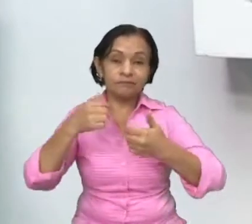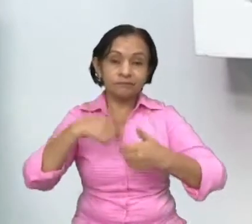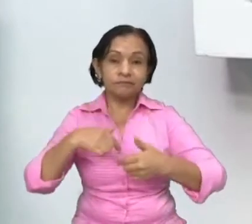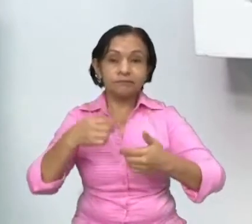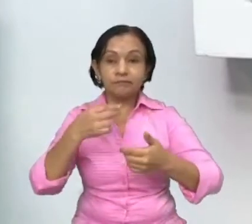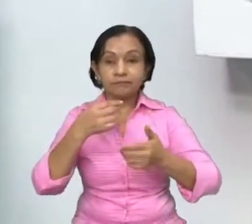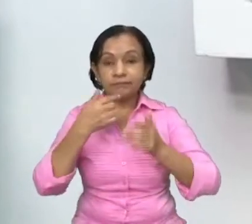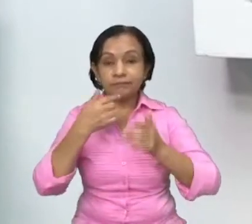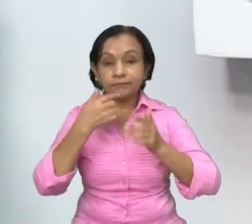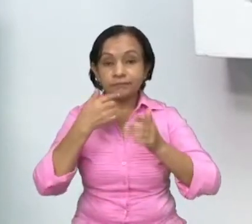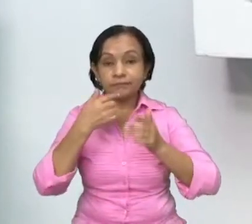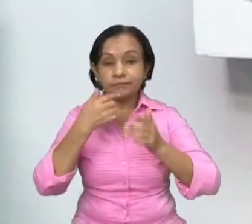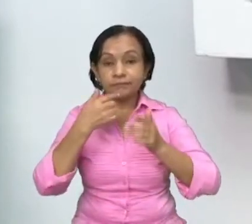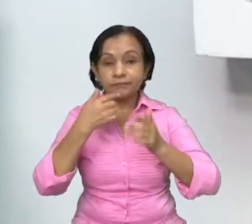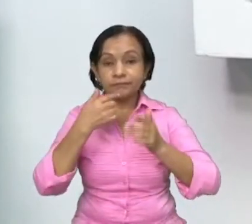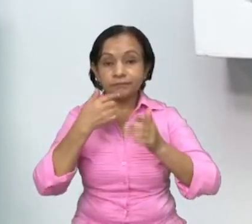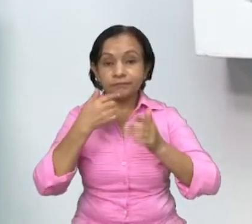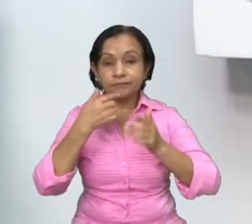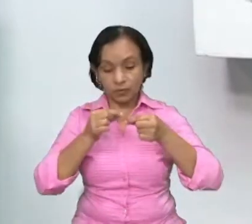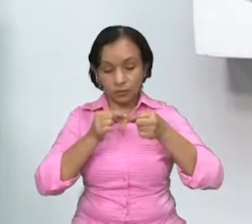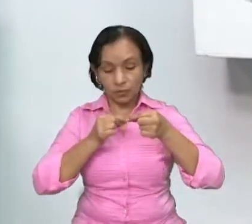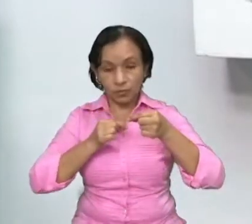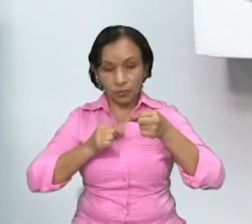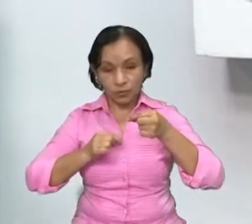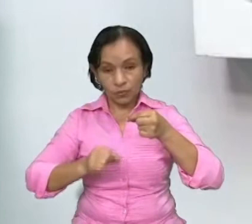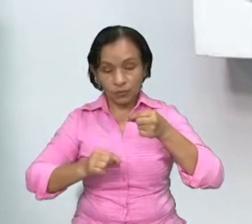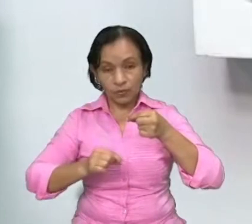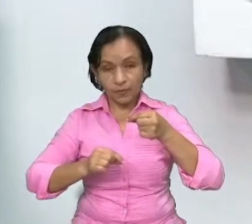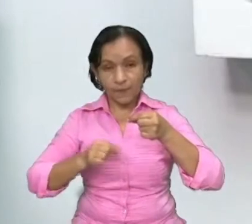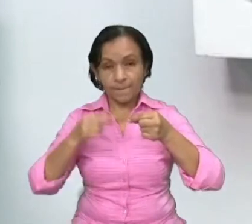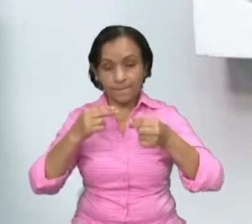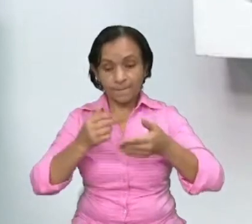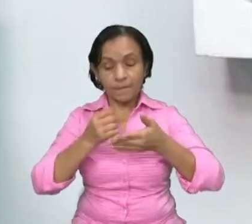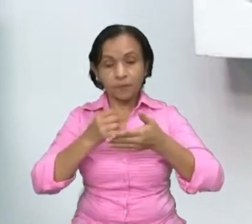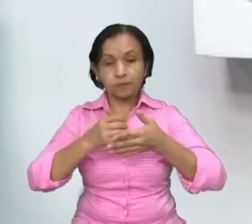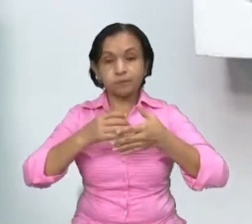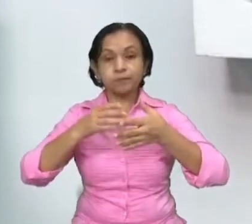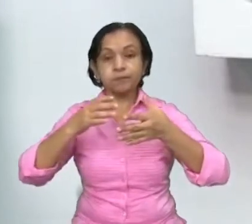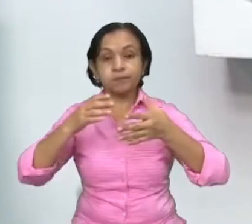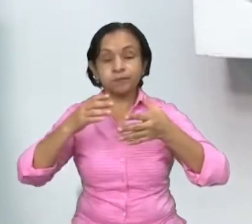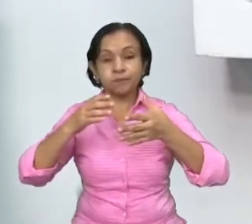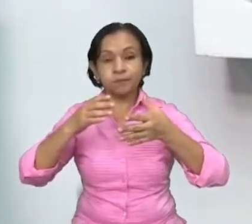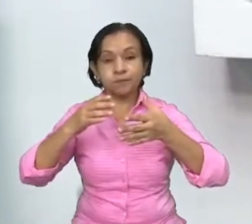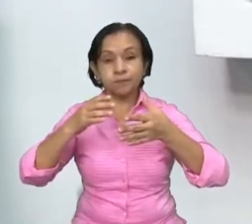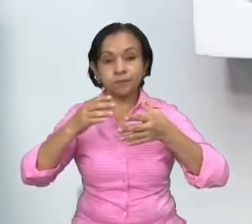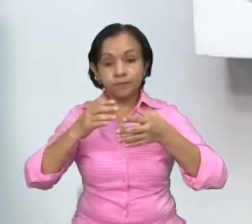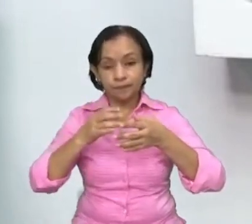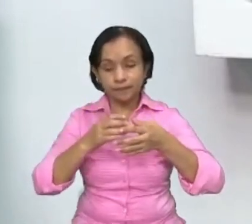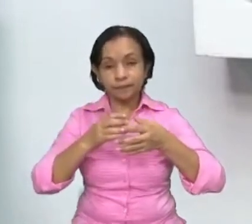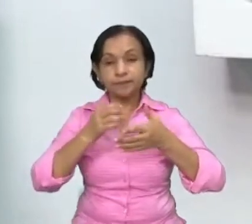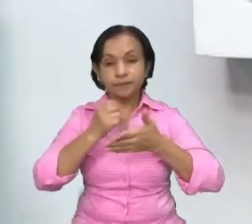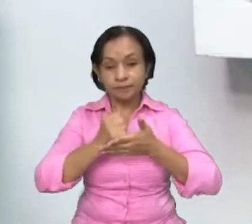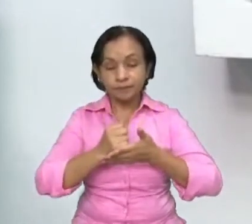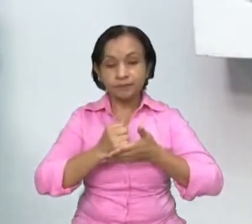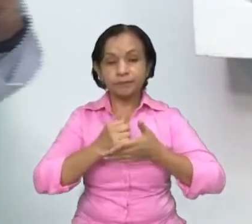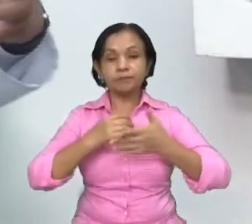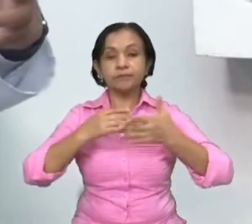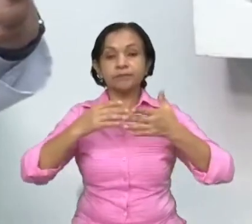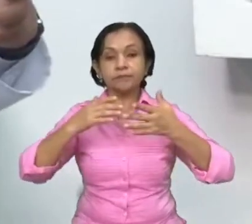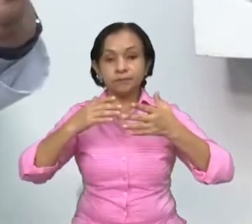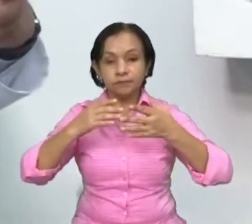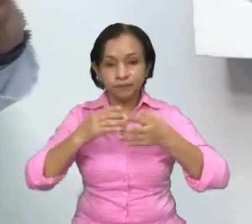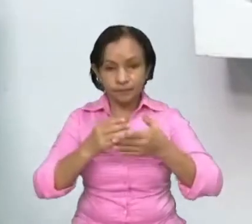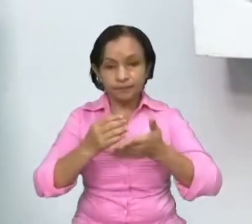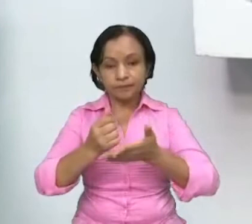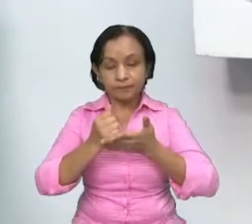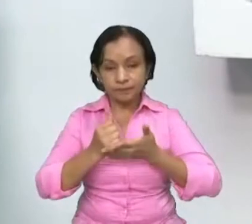la propuesta quirúrgica es colocar un balón en la tráquea que se insufla de aire y líquido y que permite que el pulmón se